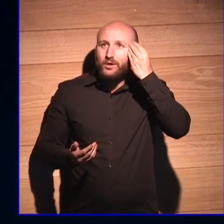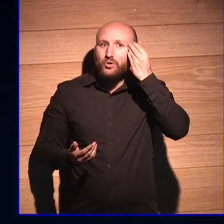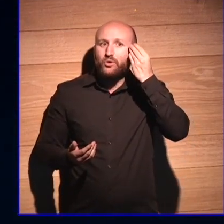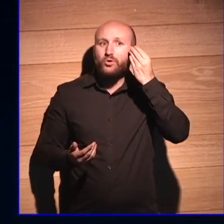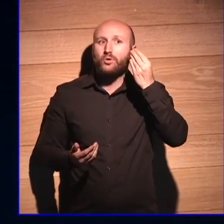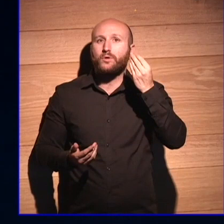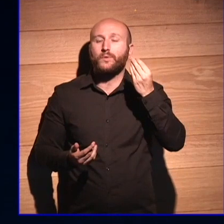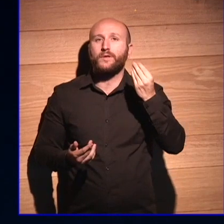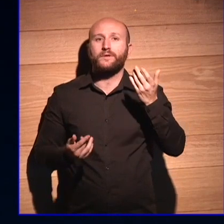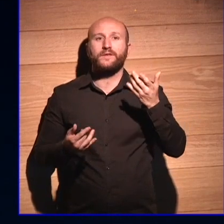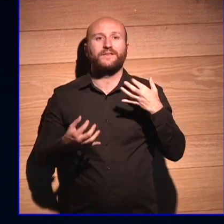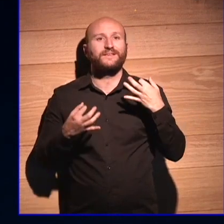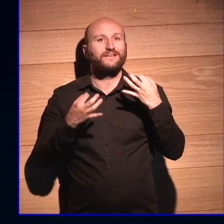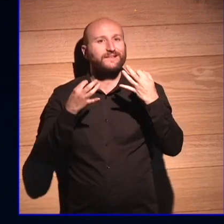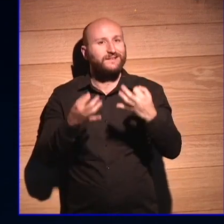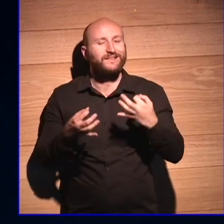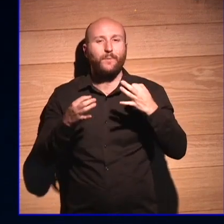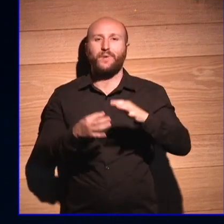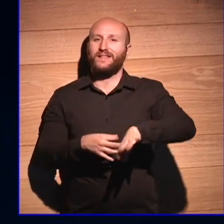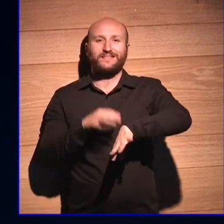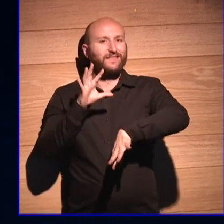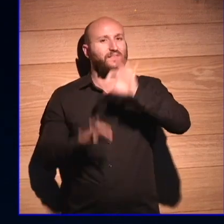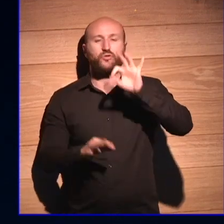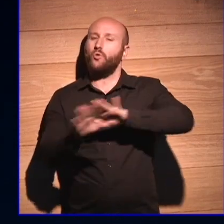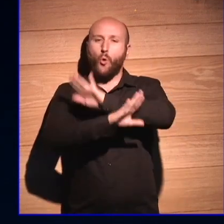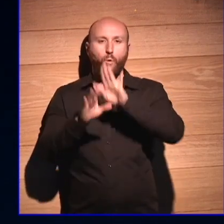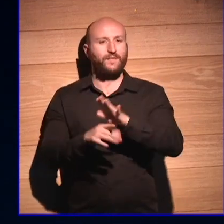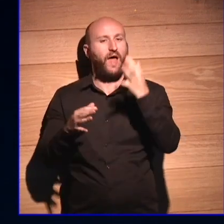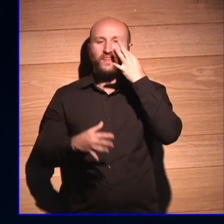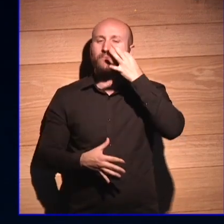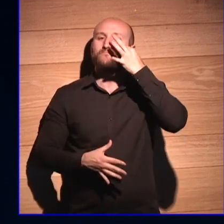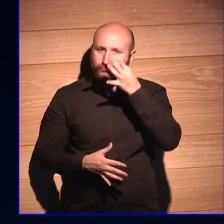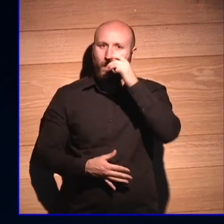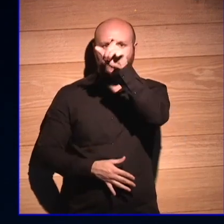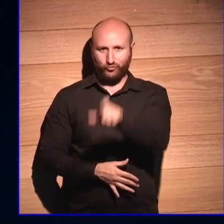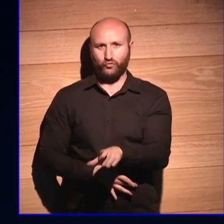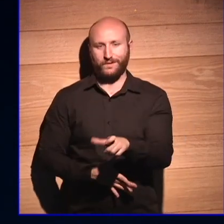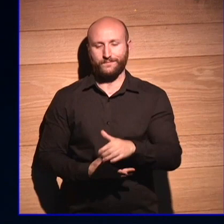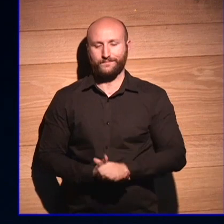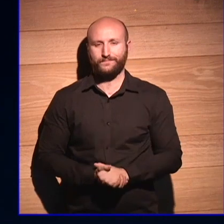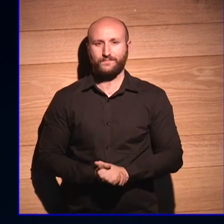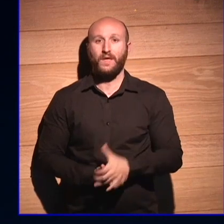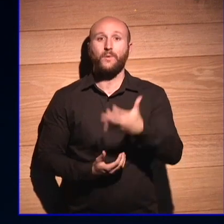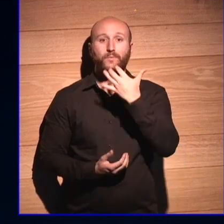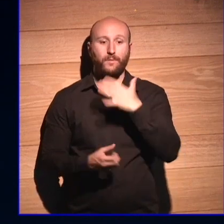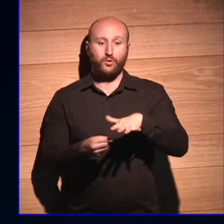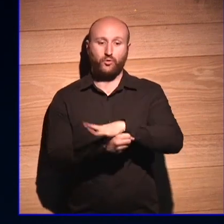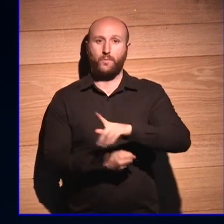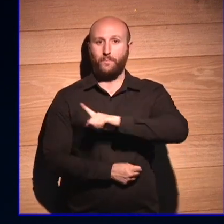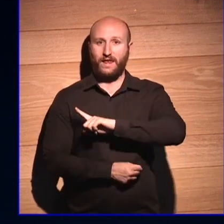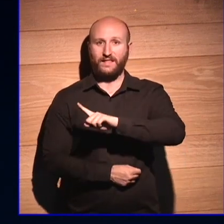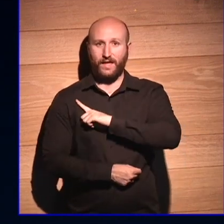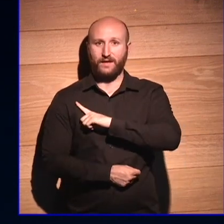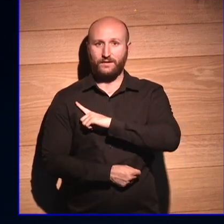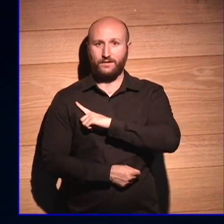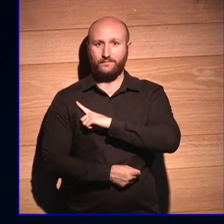creo que siempre tiene que la decisión última tomarla una persona. Por ejemplo, en el ámbito militar, que